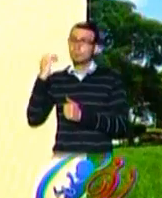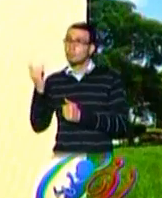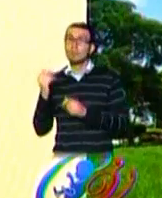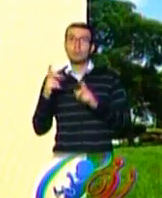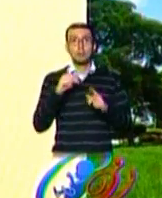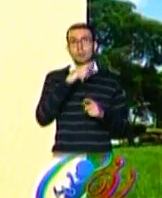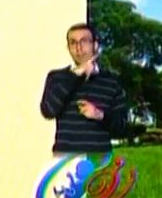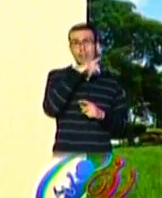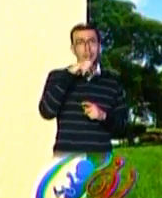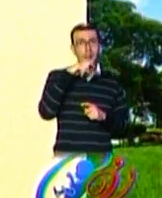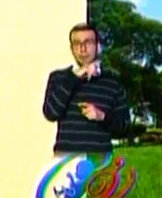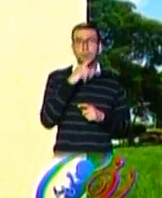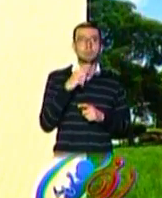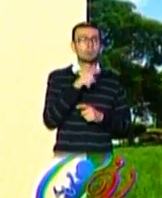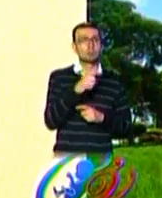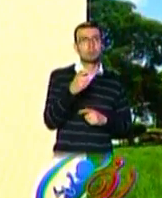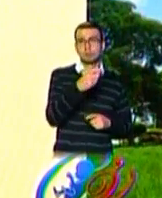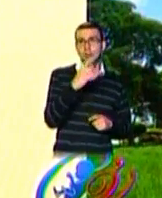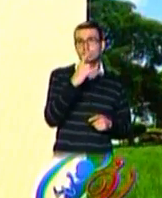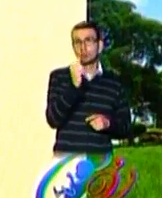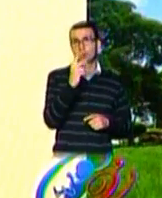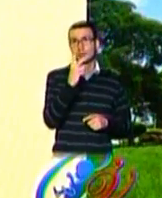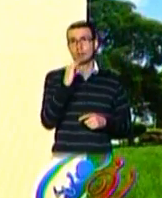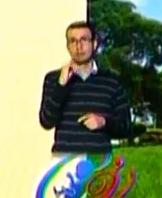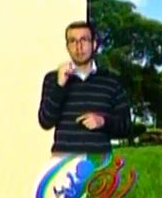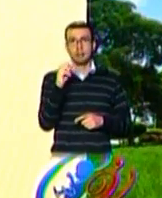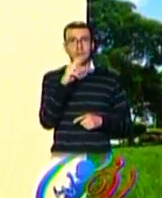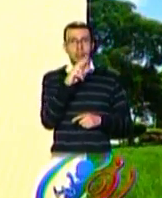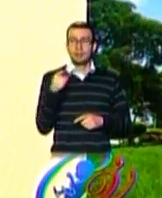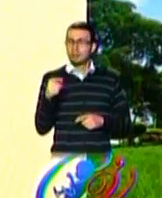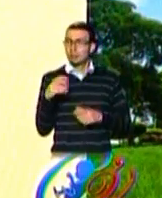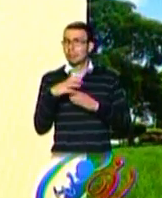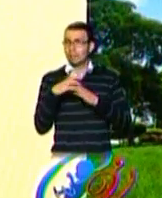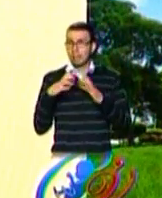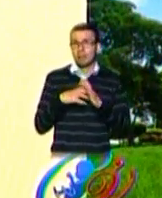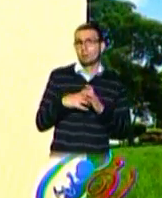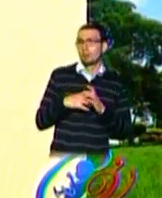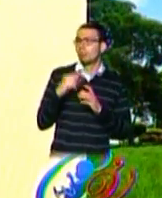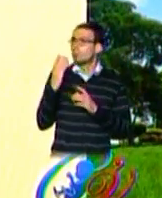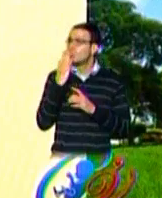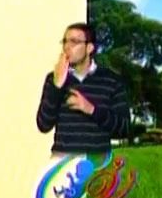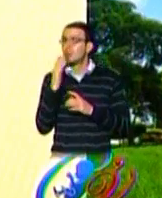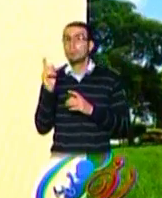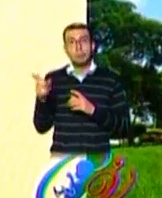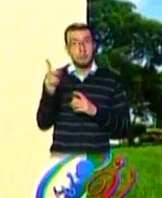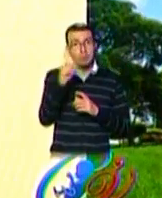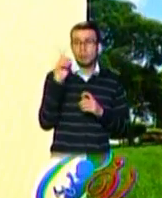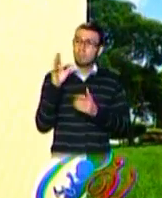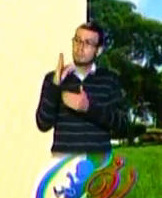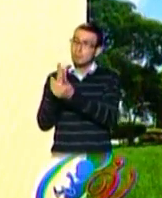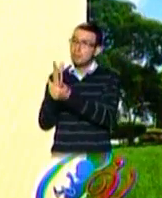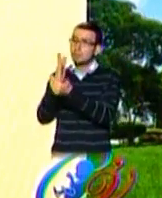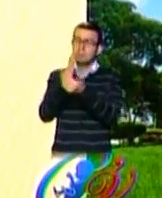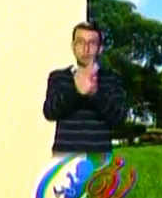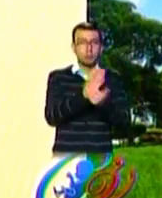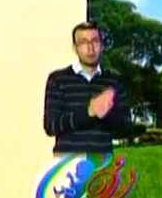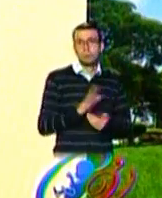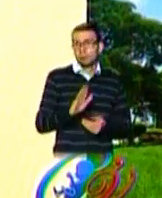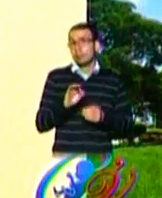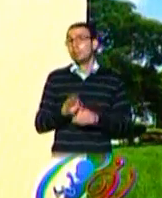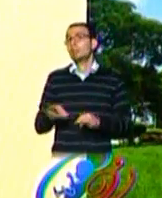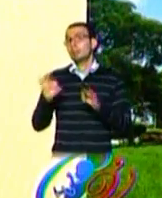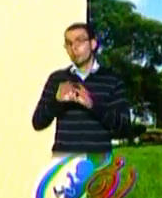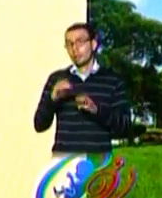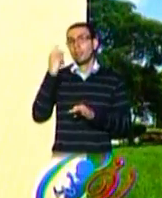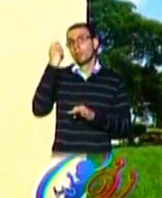en el Vaupés, en el Guaviare, con los Misak, en Silvia Cauca, y es un concepto interesante para entender la naturaleza como